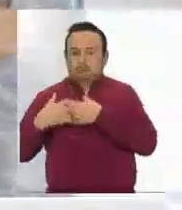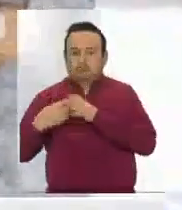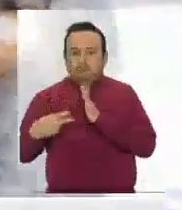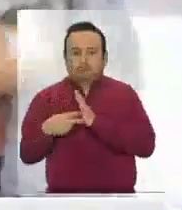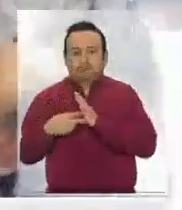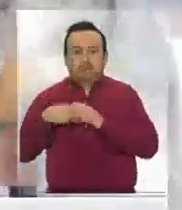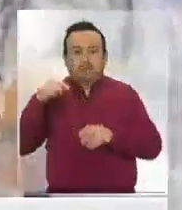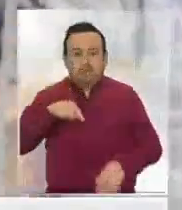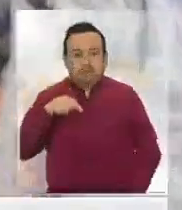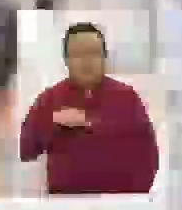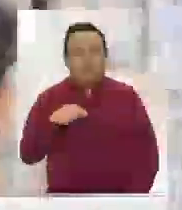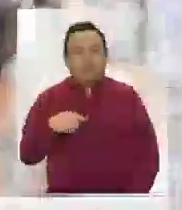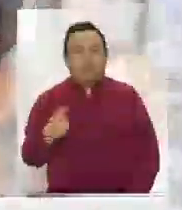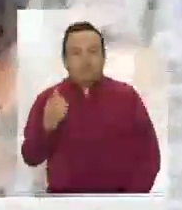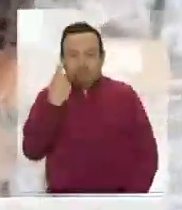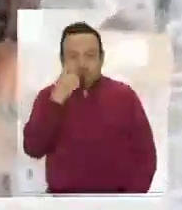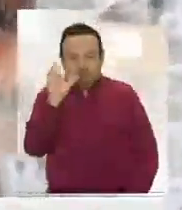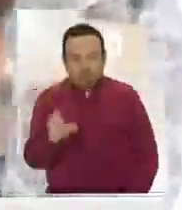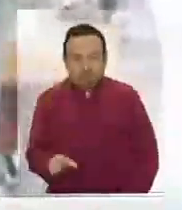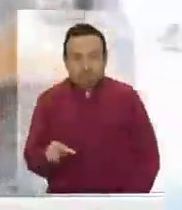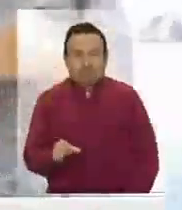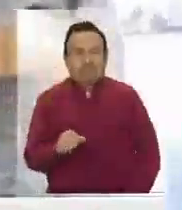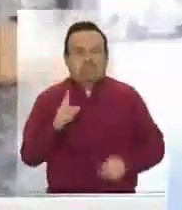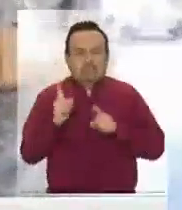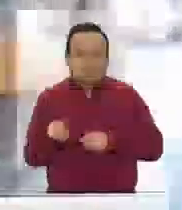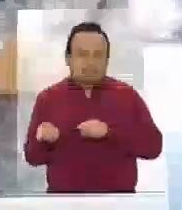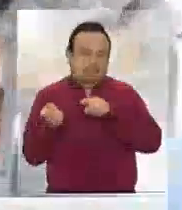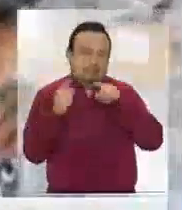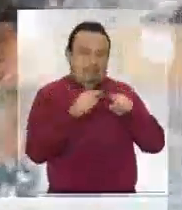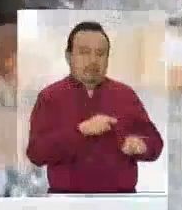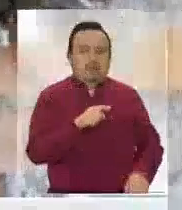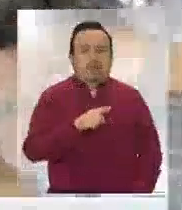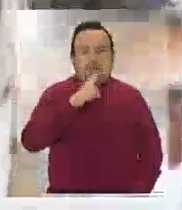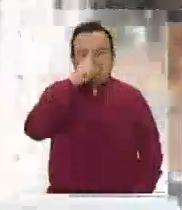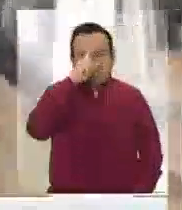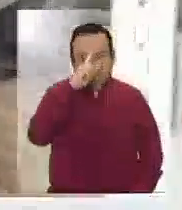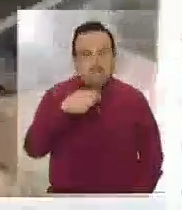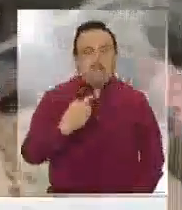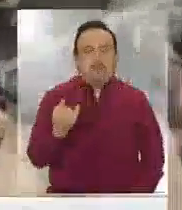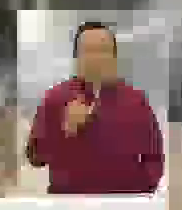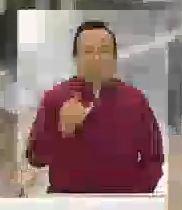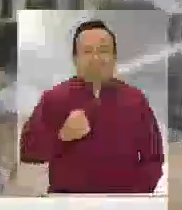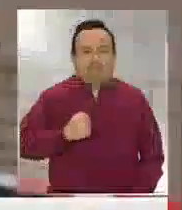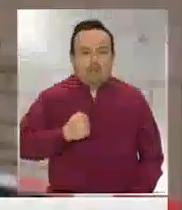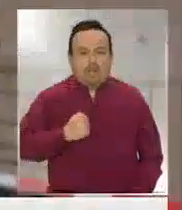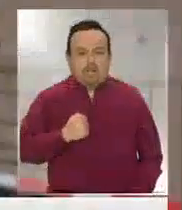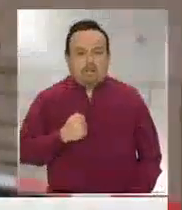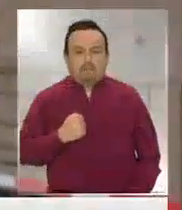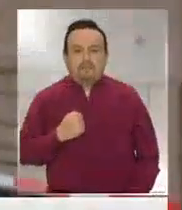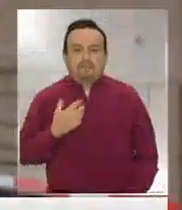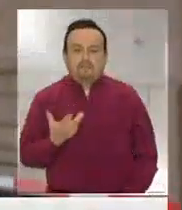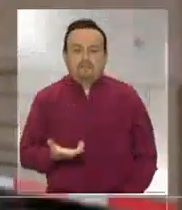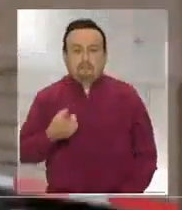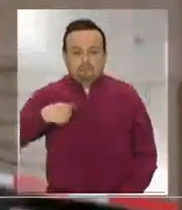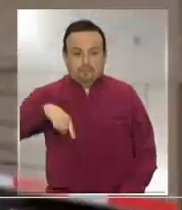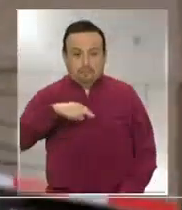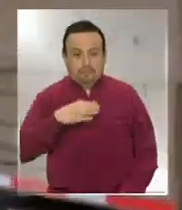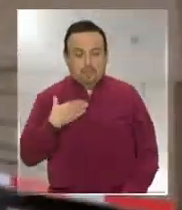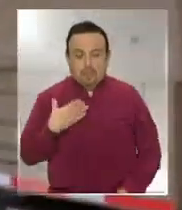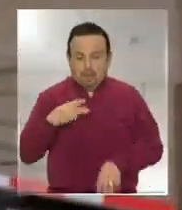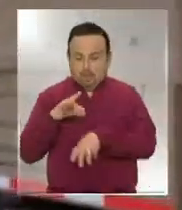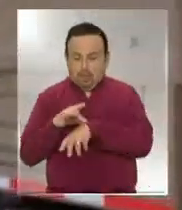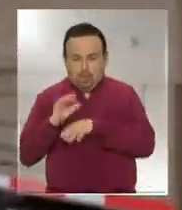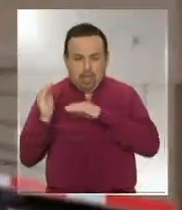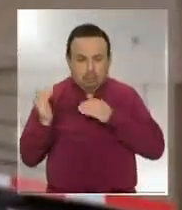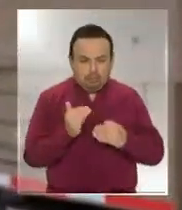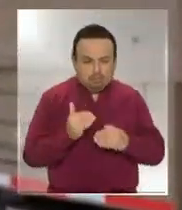Temuco a Santiago a un paciente que será atendido en el Hospital Clínico de la Universidad Católica. Apoyado por personal médico del